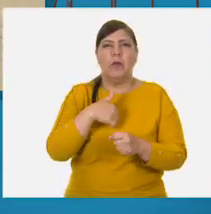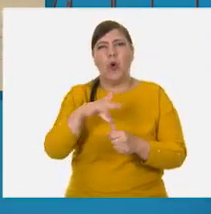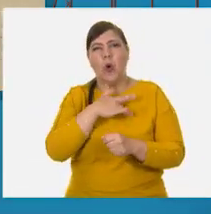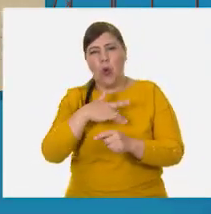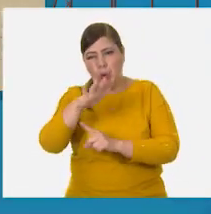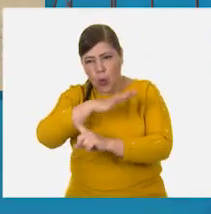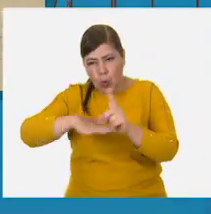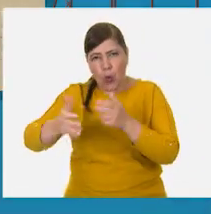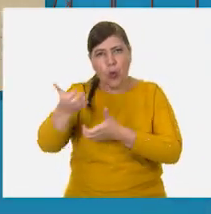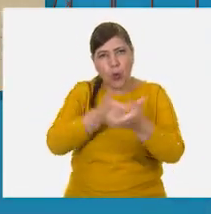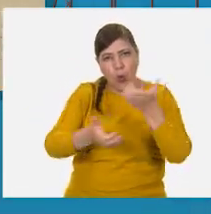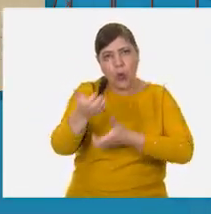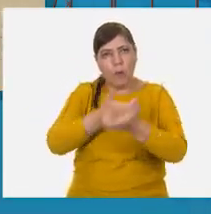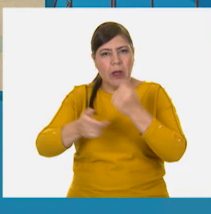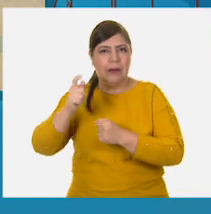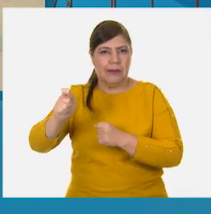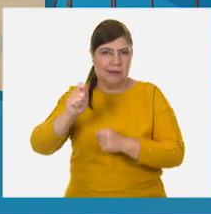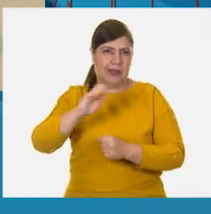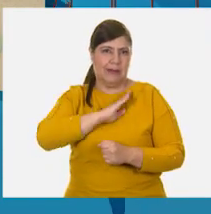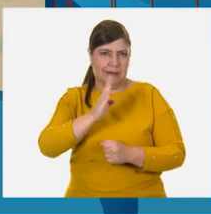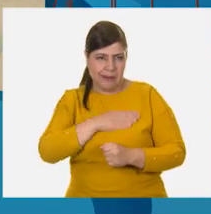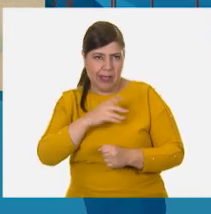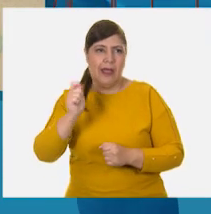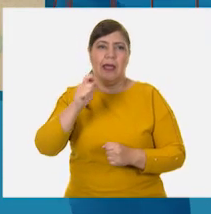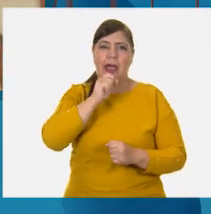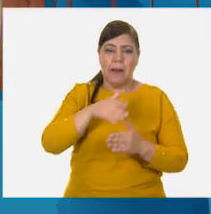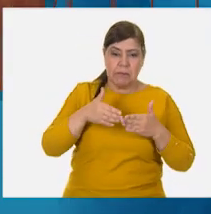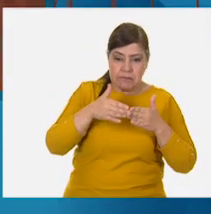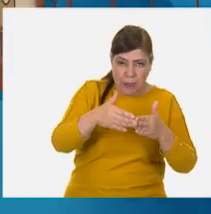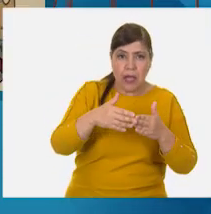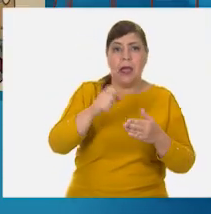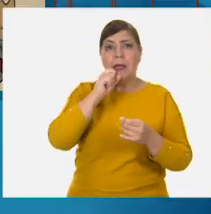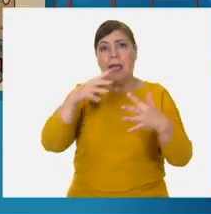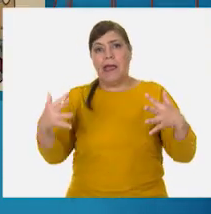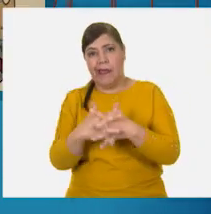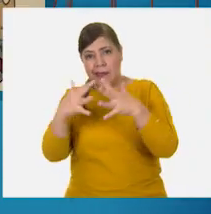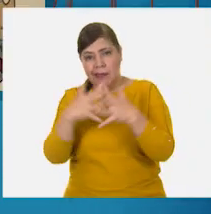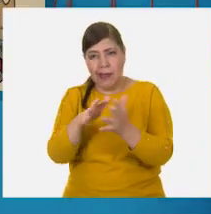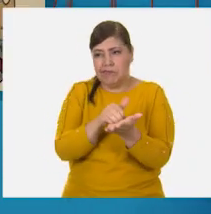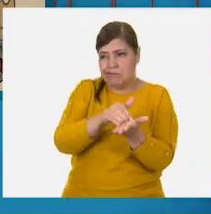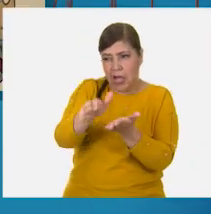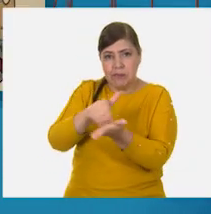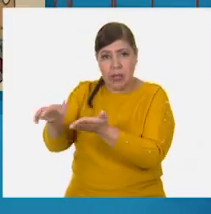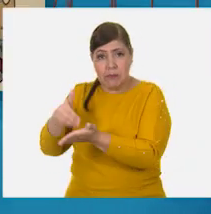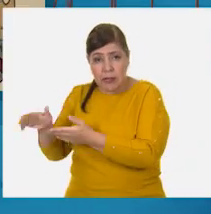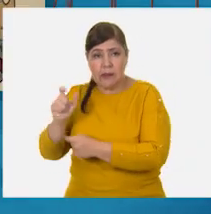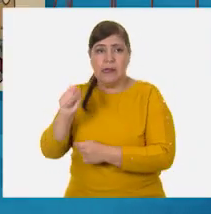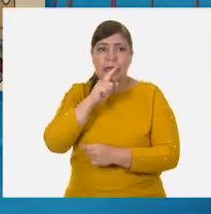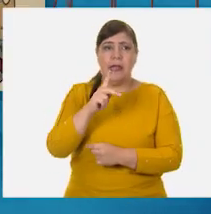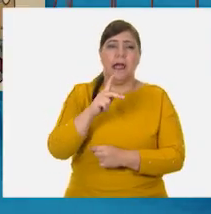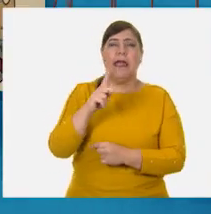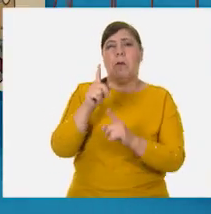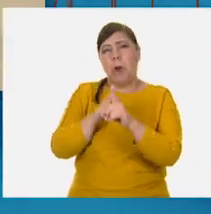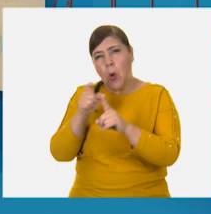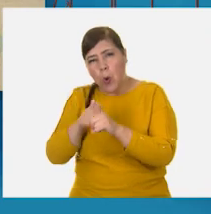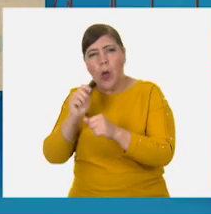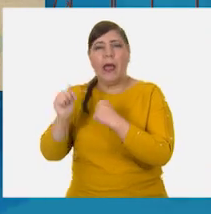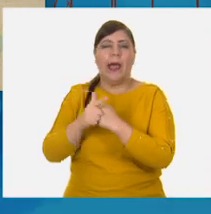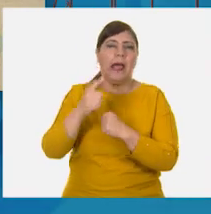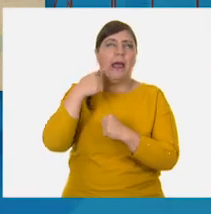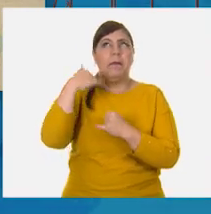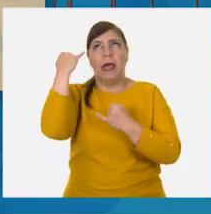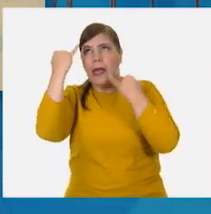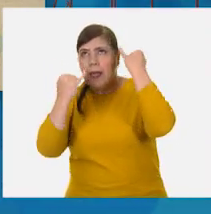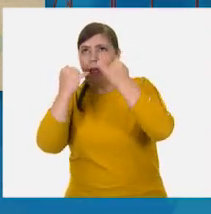el comercio colonial, la marinería, las guerras y destierros, la picaresca, las creencias y los mitos, las cuales